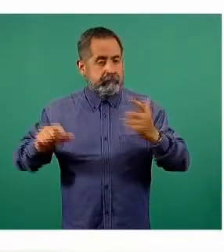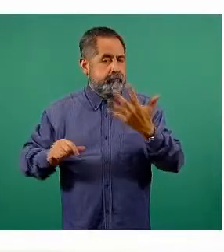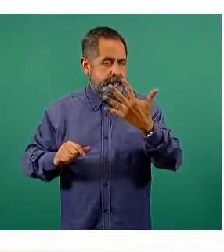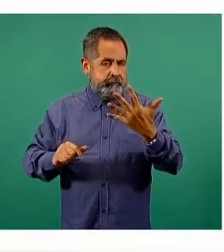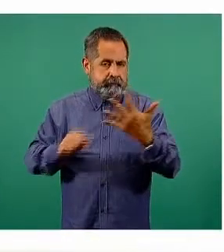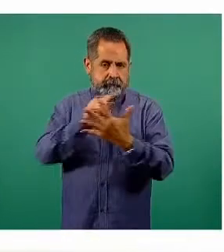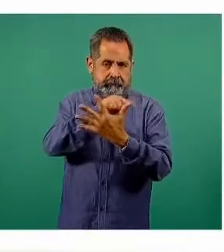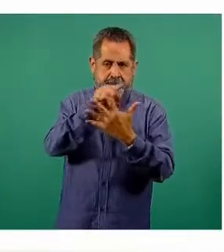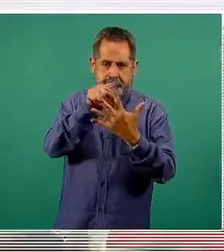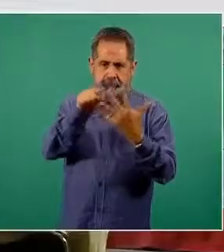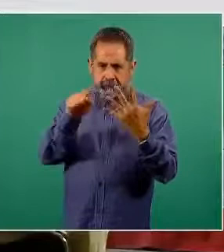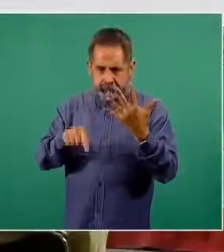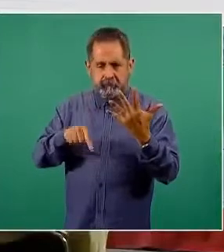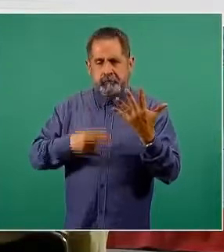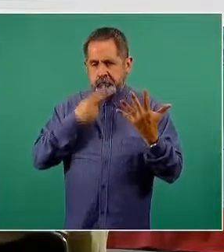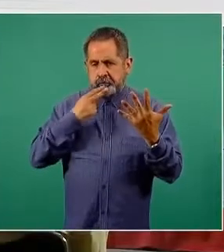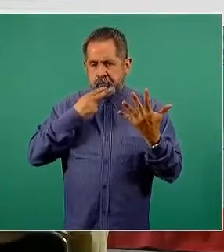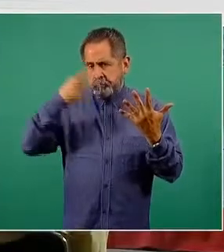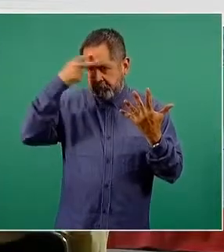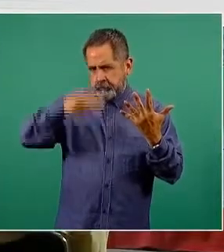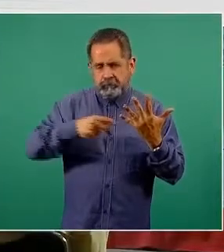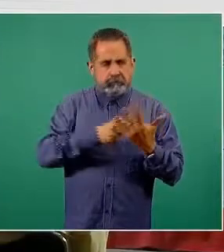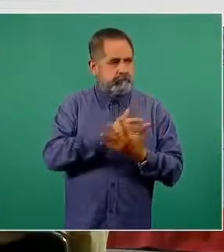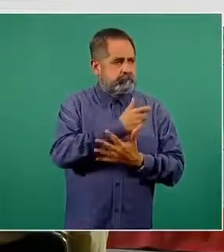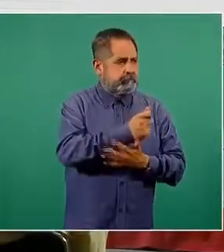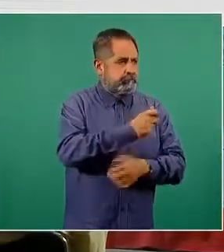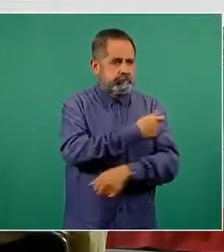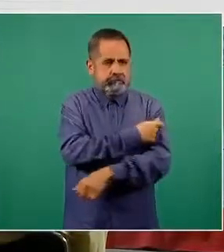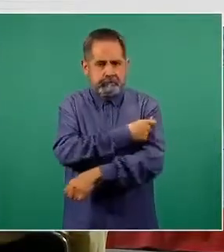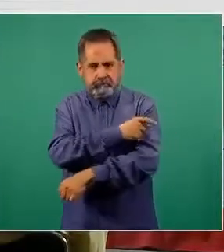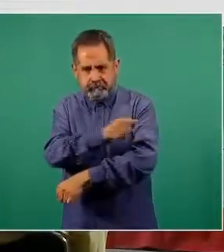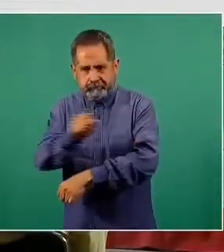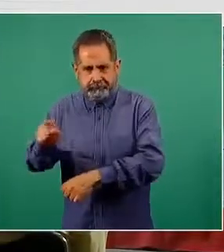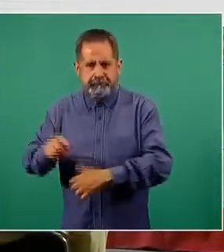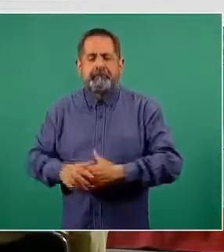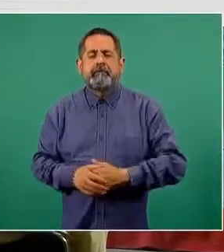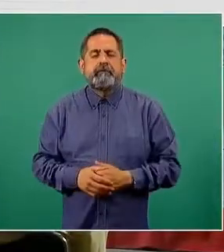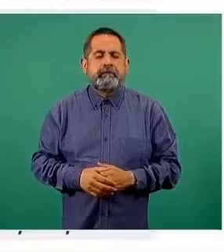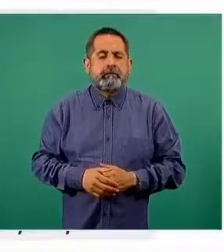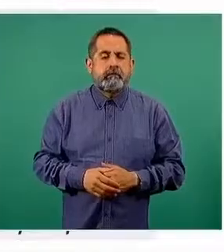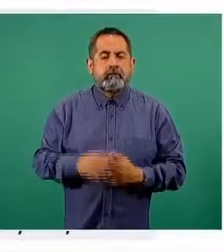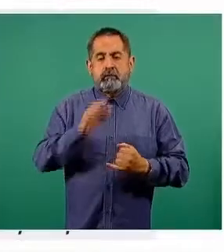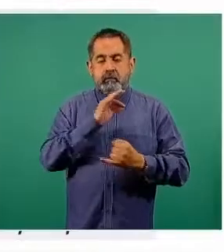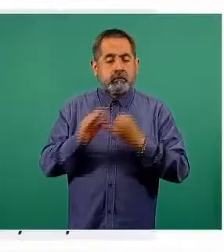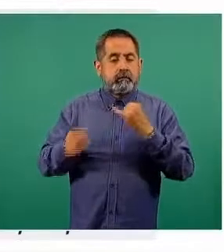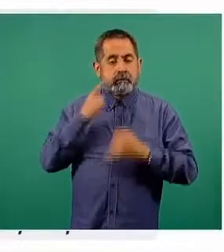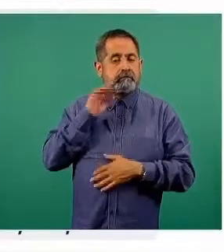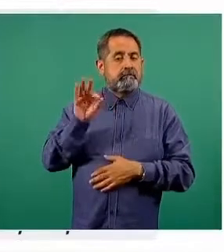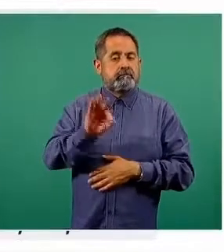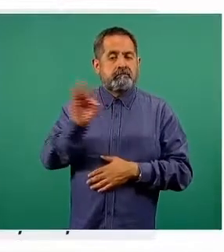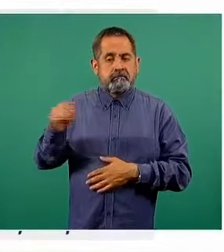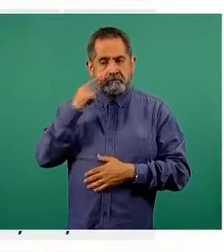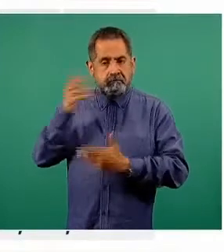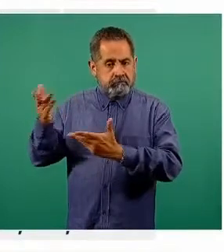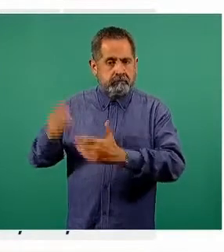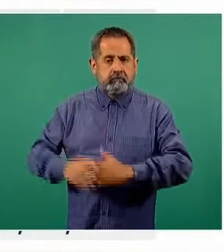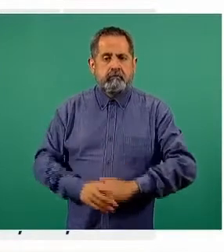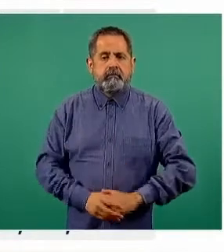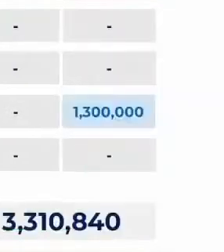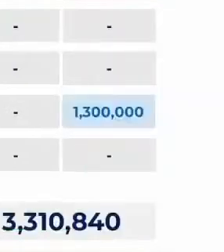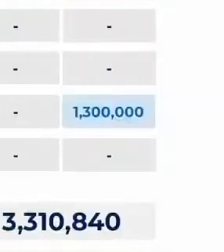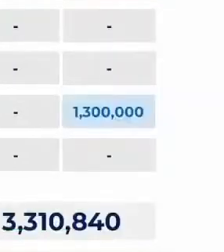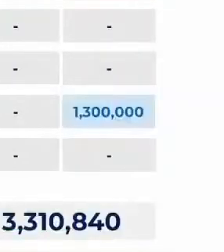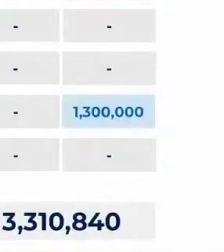vacunas que se están utilizando en México. La siguiente. Y finalmente el calendario esperado de vacunación para la